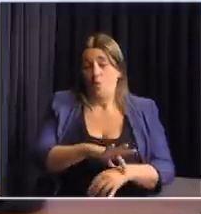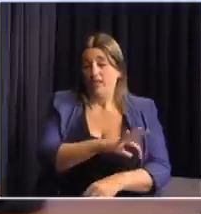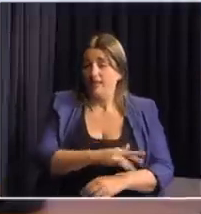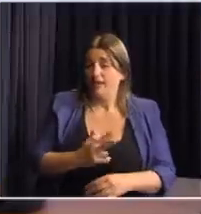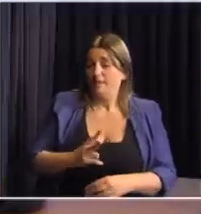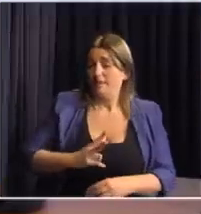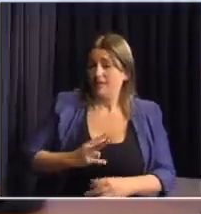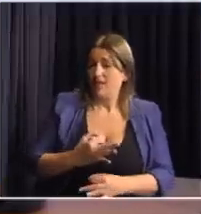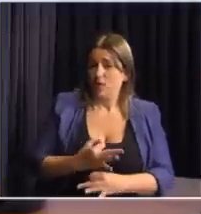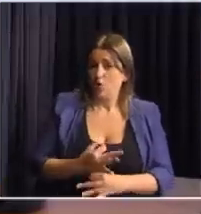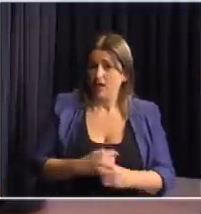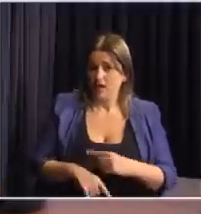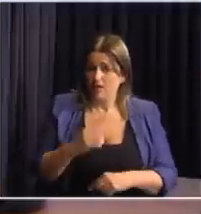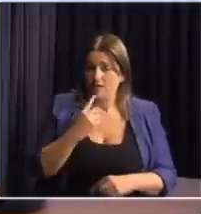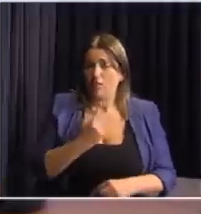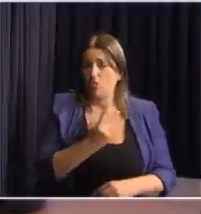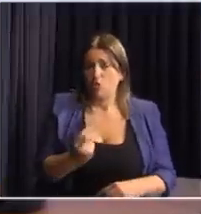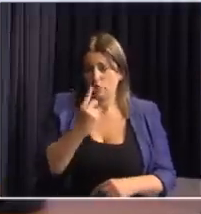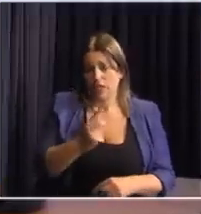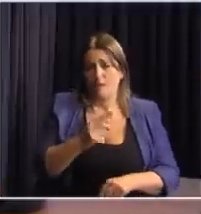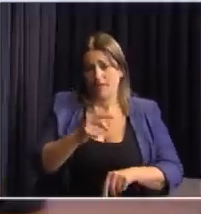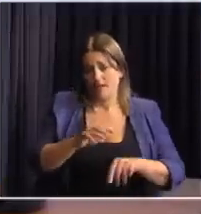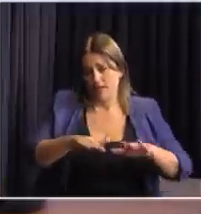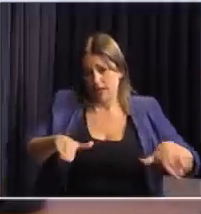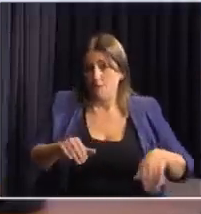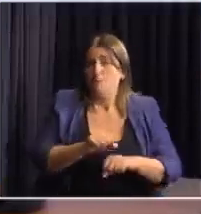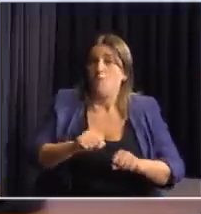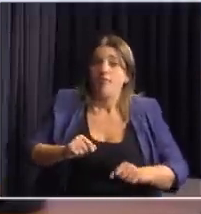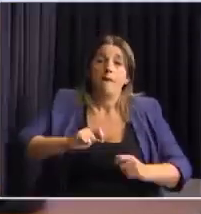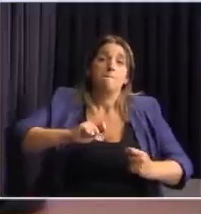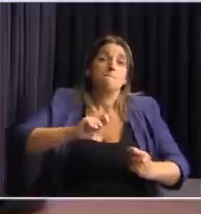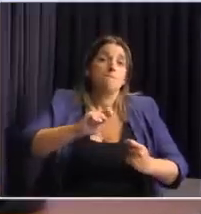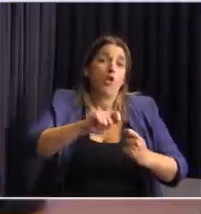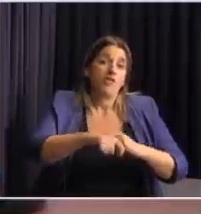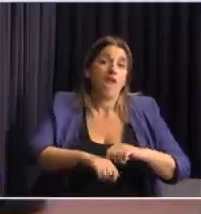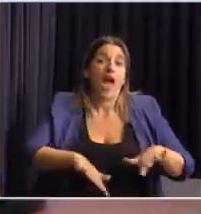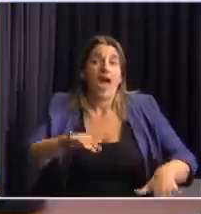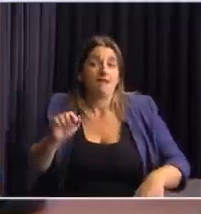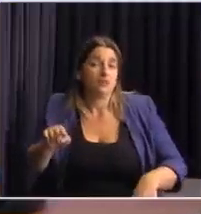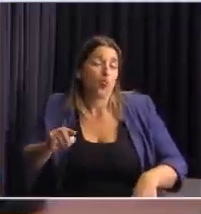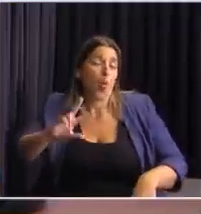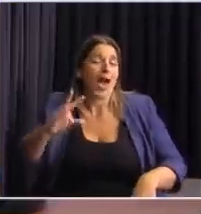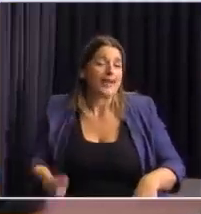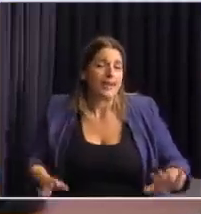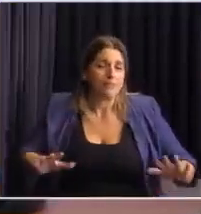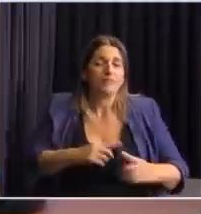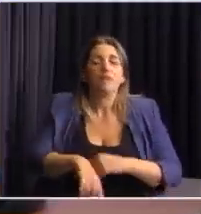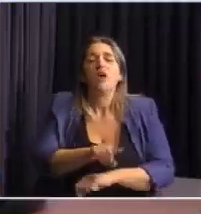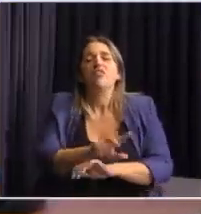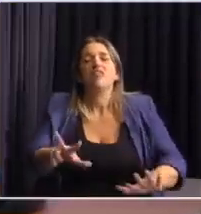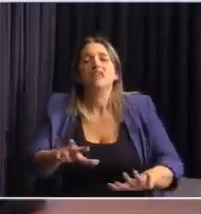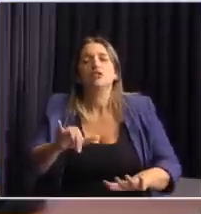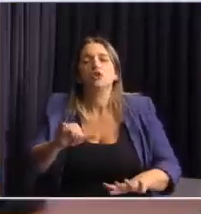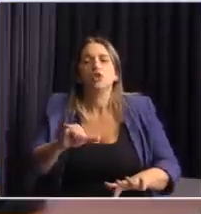Pero de nuevo, esto es una cifra máxima. Puede regularse por decisiones de ANEP. Y el 18 de mayo se